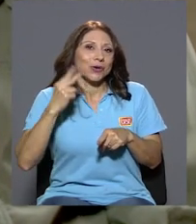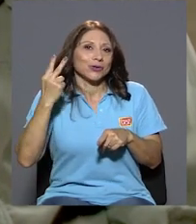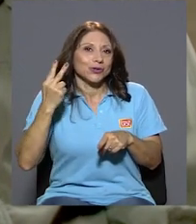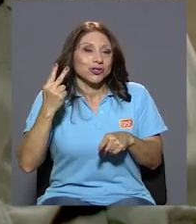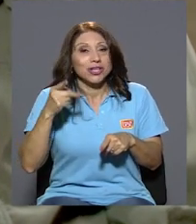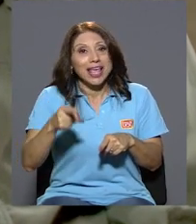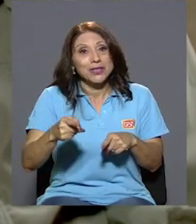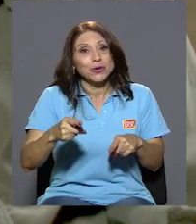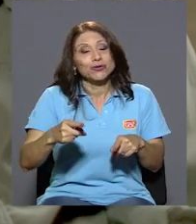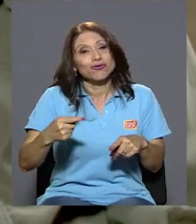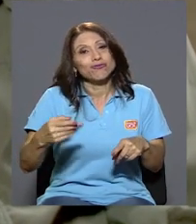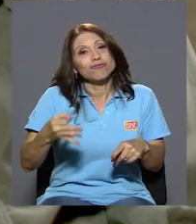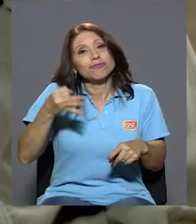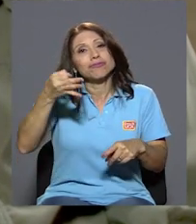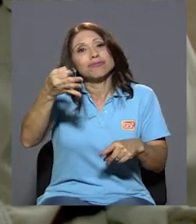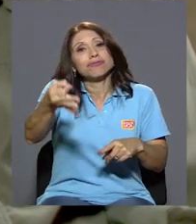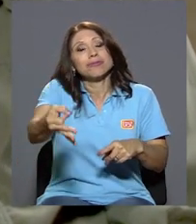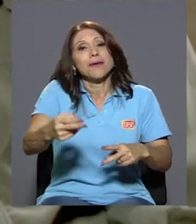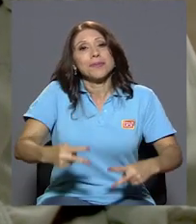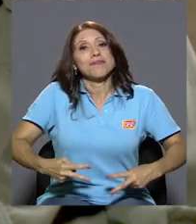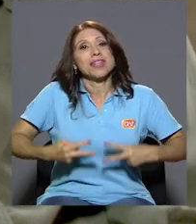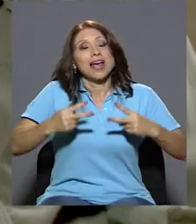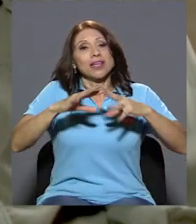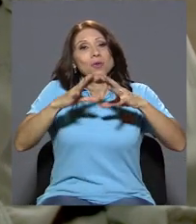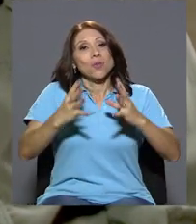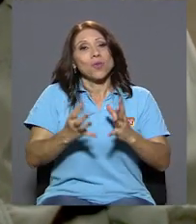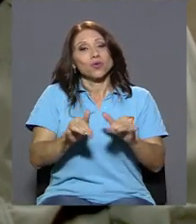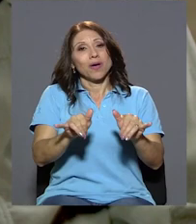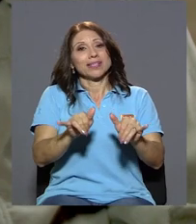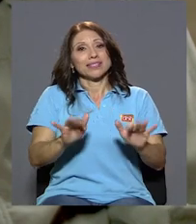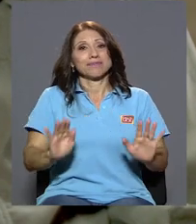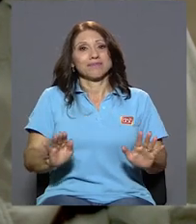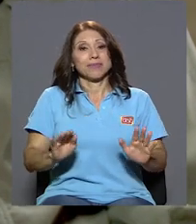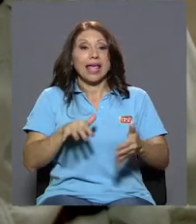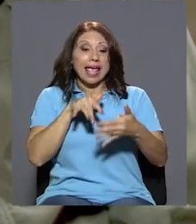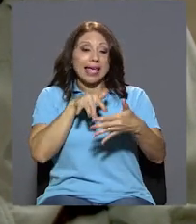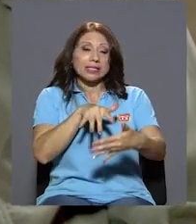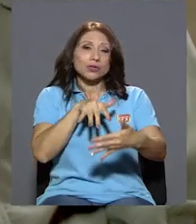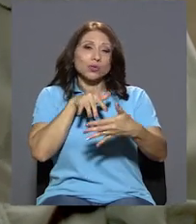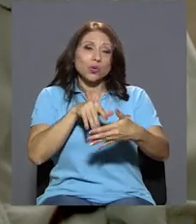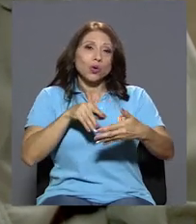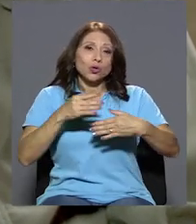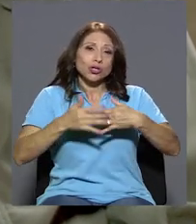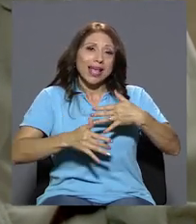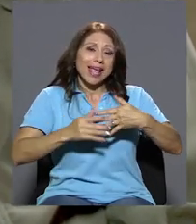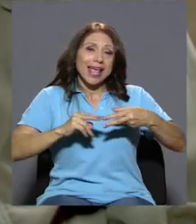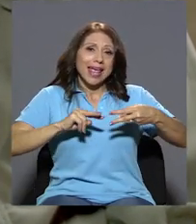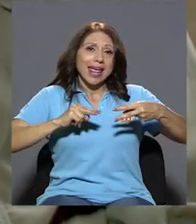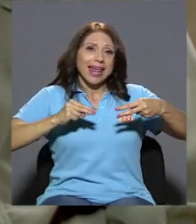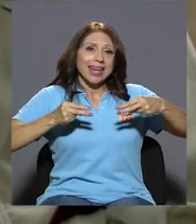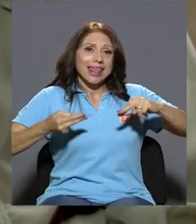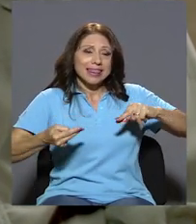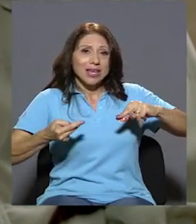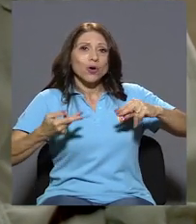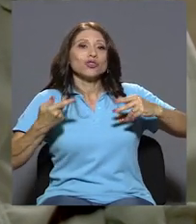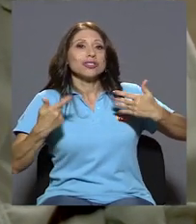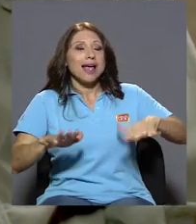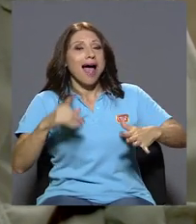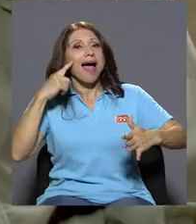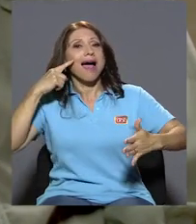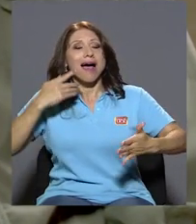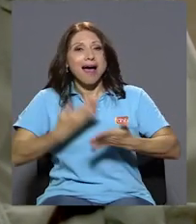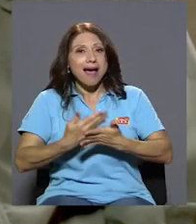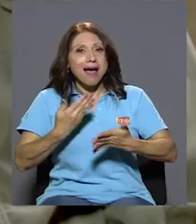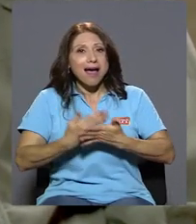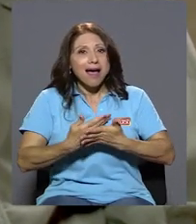debes vivir en un mundo sin fin así los estudios genéticos como como nos han